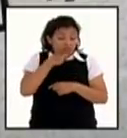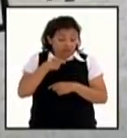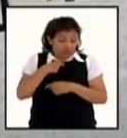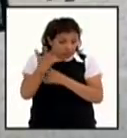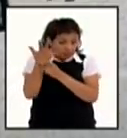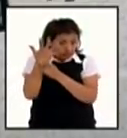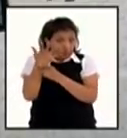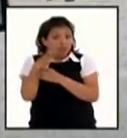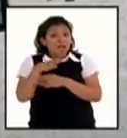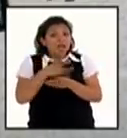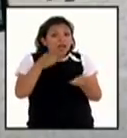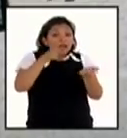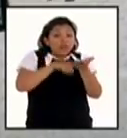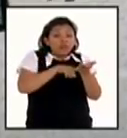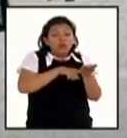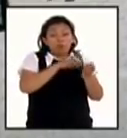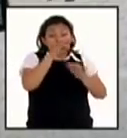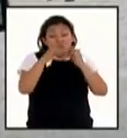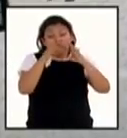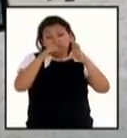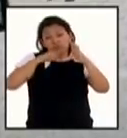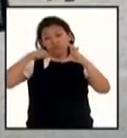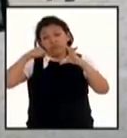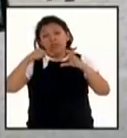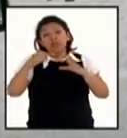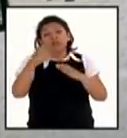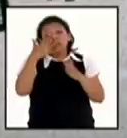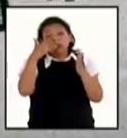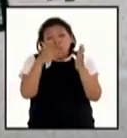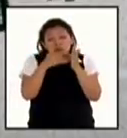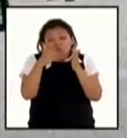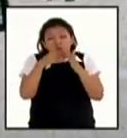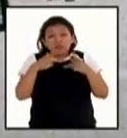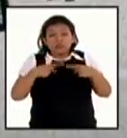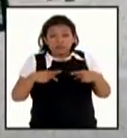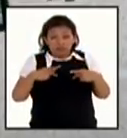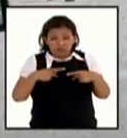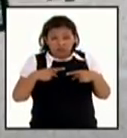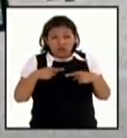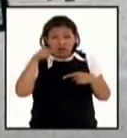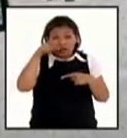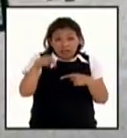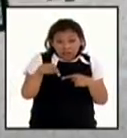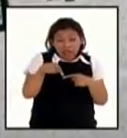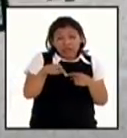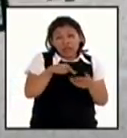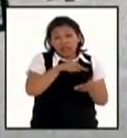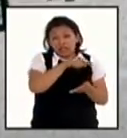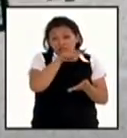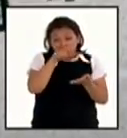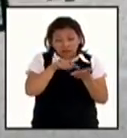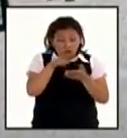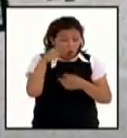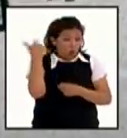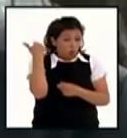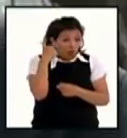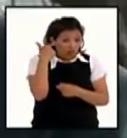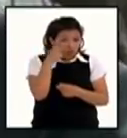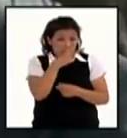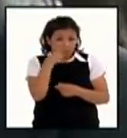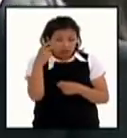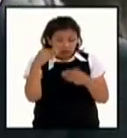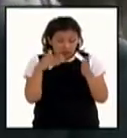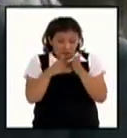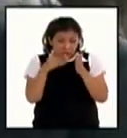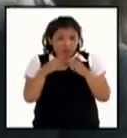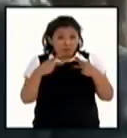más de 5 millones de fieles en el mundo y más de 200,000 en la zona metropolitana de la ciudad de Guadalajara. Bueno,